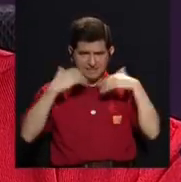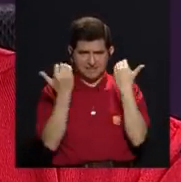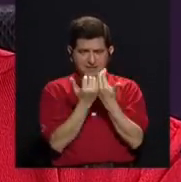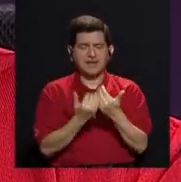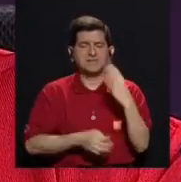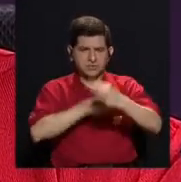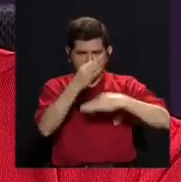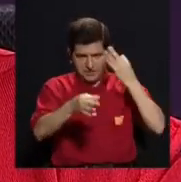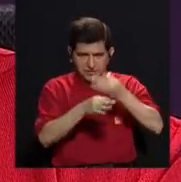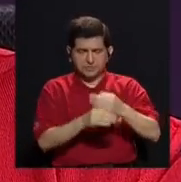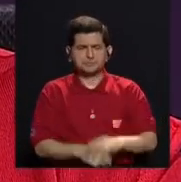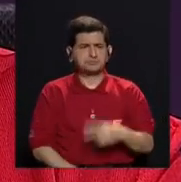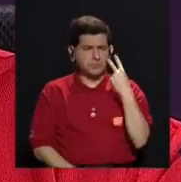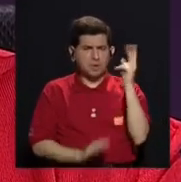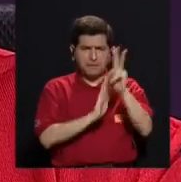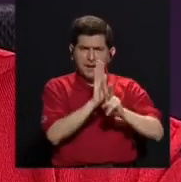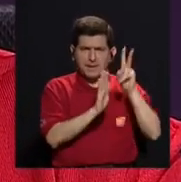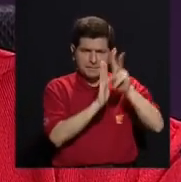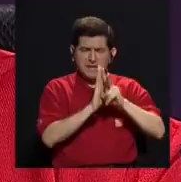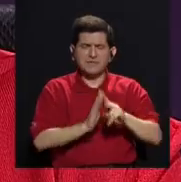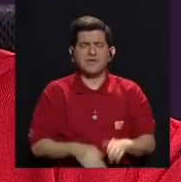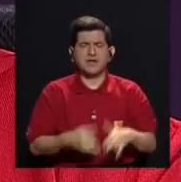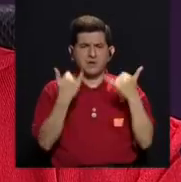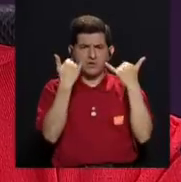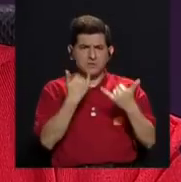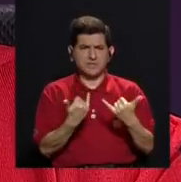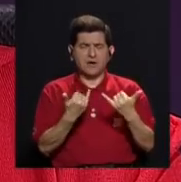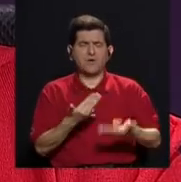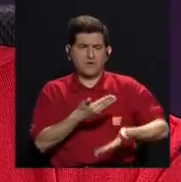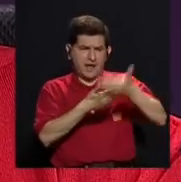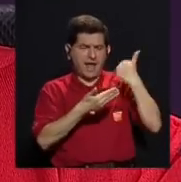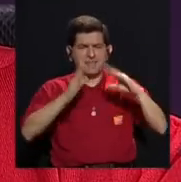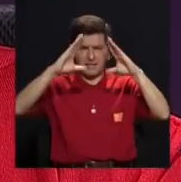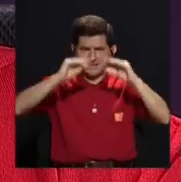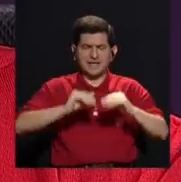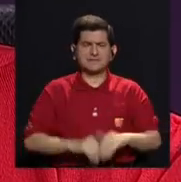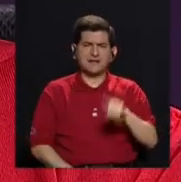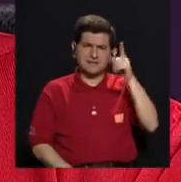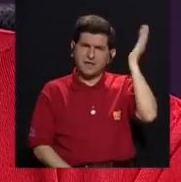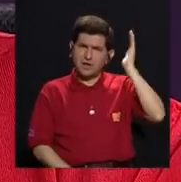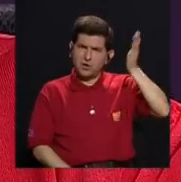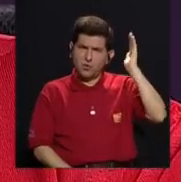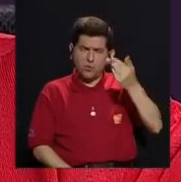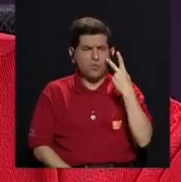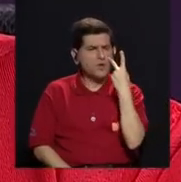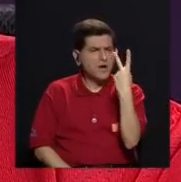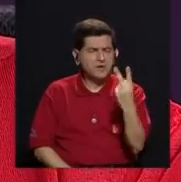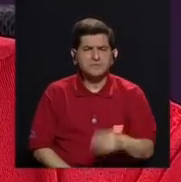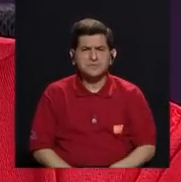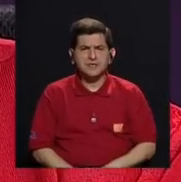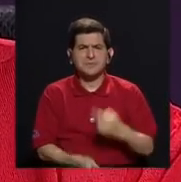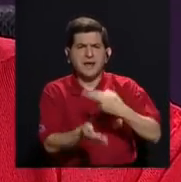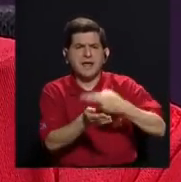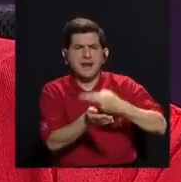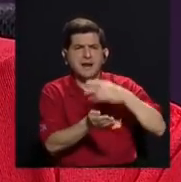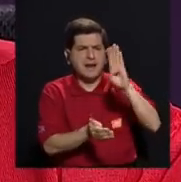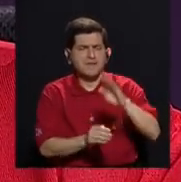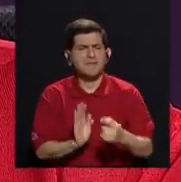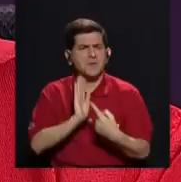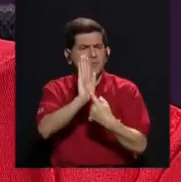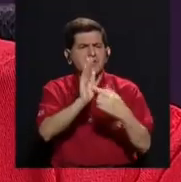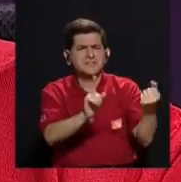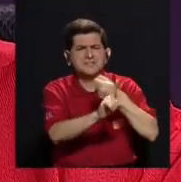visto algunos videos verdad incluso ahora en la tarde en el simposio que éste se ve también que la bomba enuncia mucha violencia